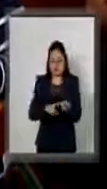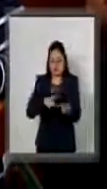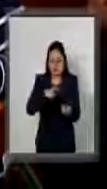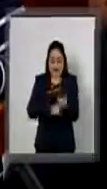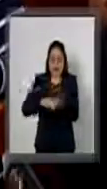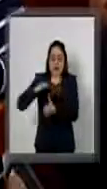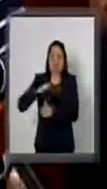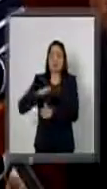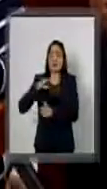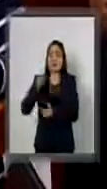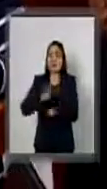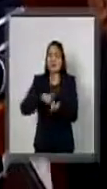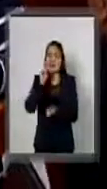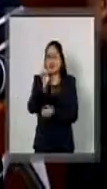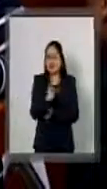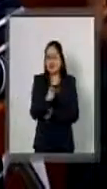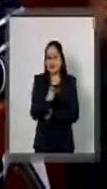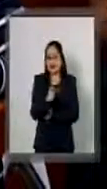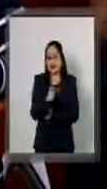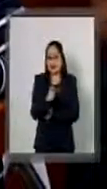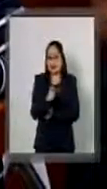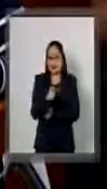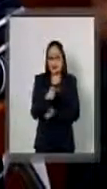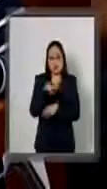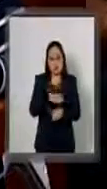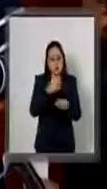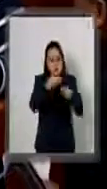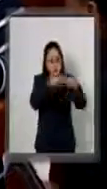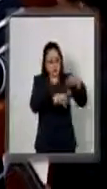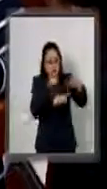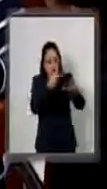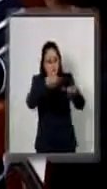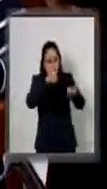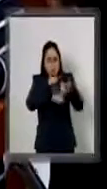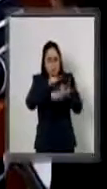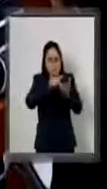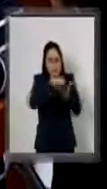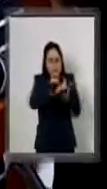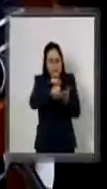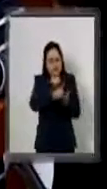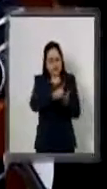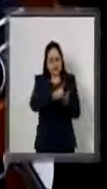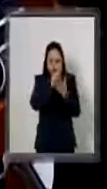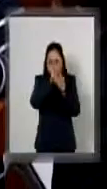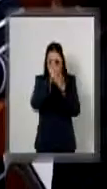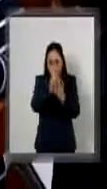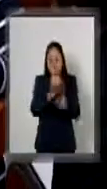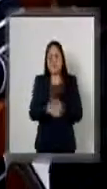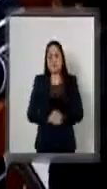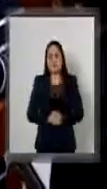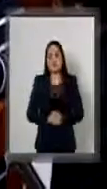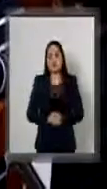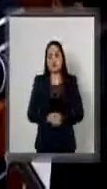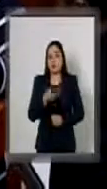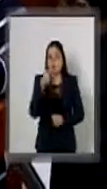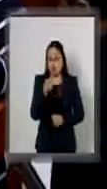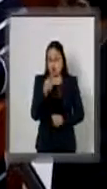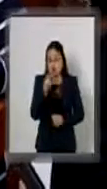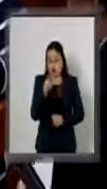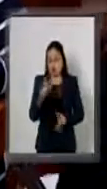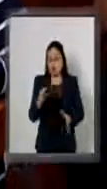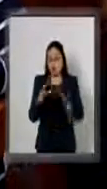La autoridad del Estado gira en torno a esta esfera de derechos. Desde aquí